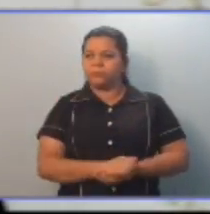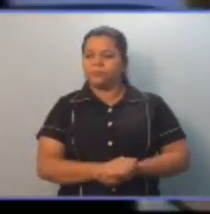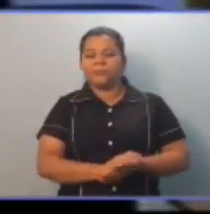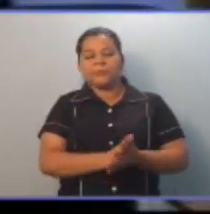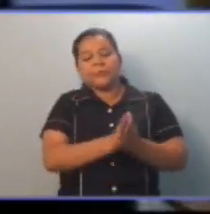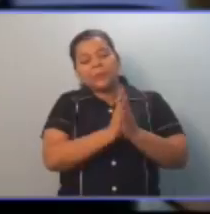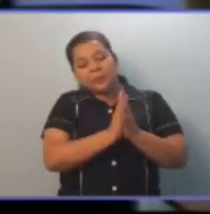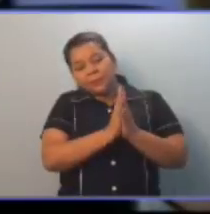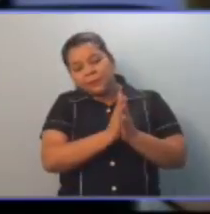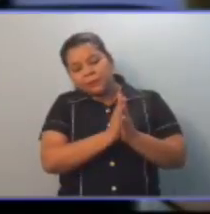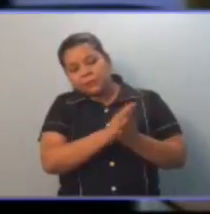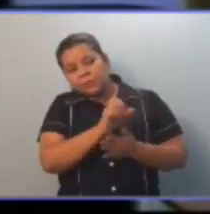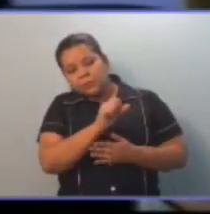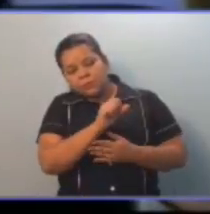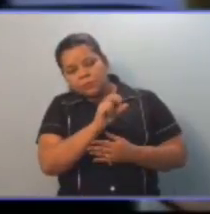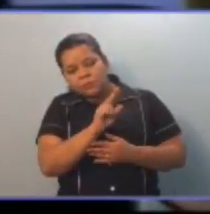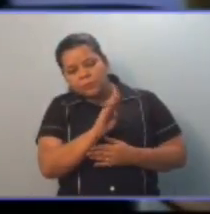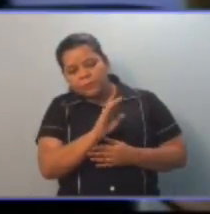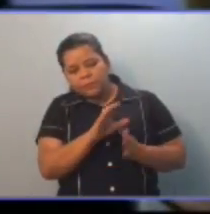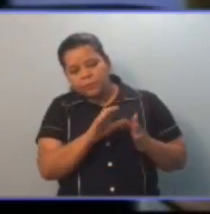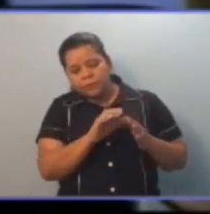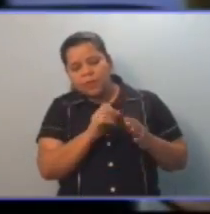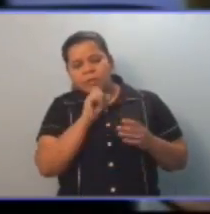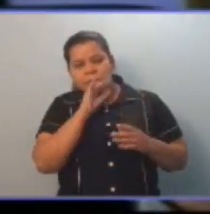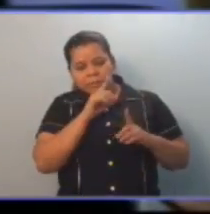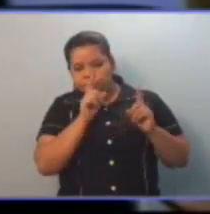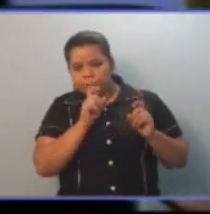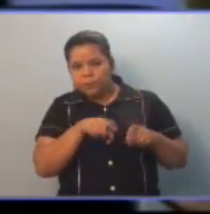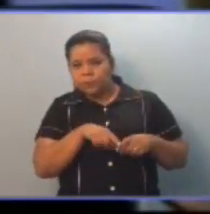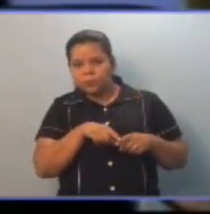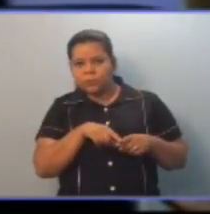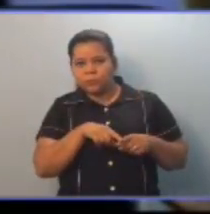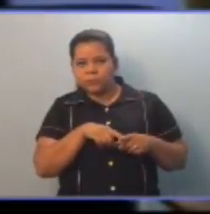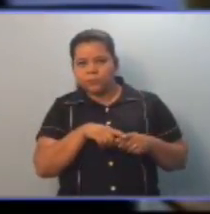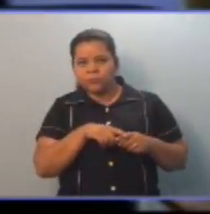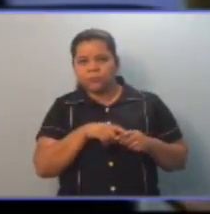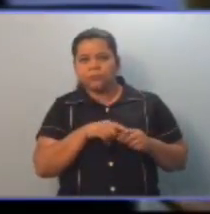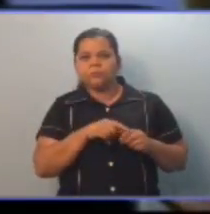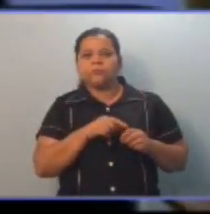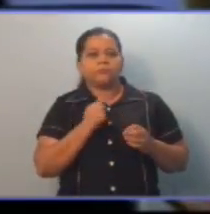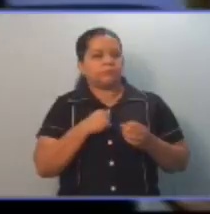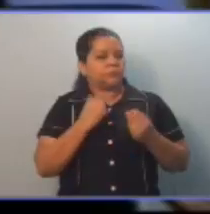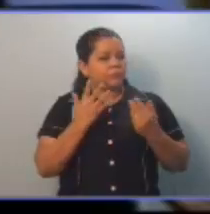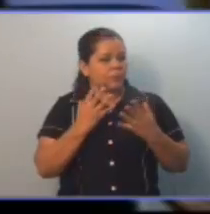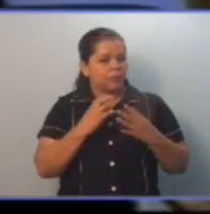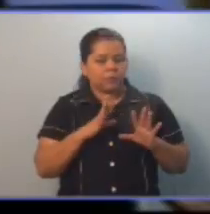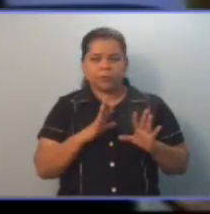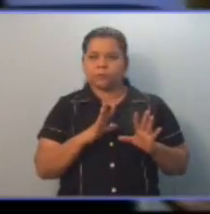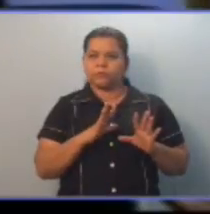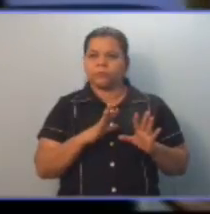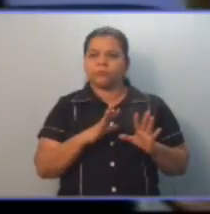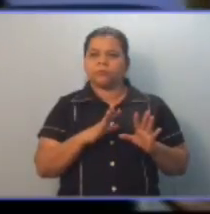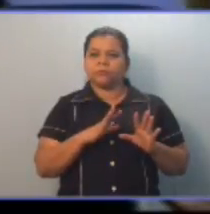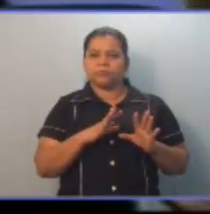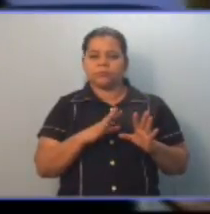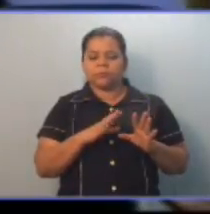con su permiso. Sí. El hecho cierto es que la pregunta, que no pretendo que sea capciosa, sí,